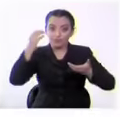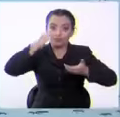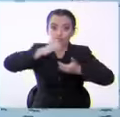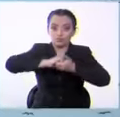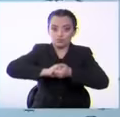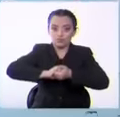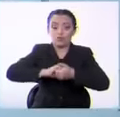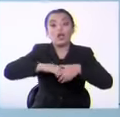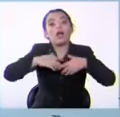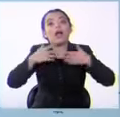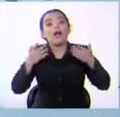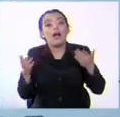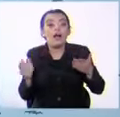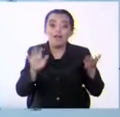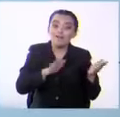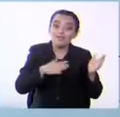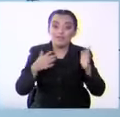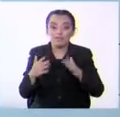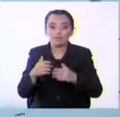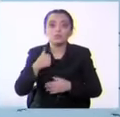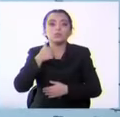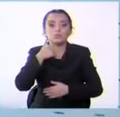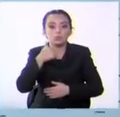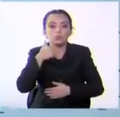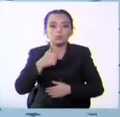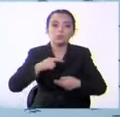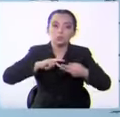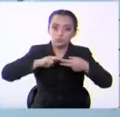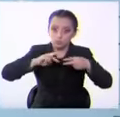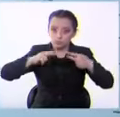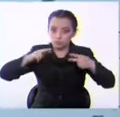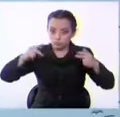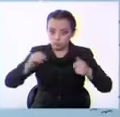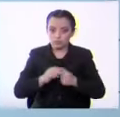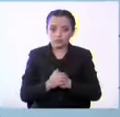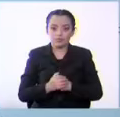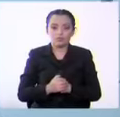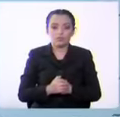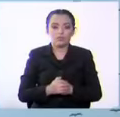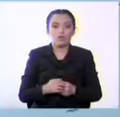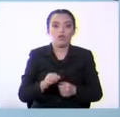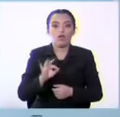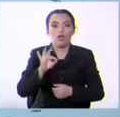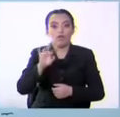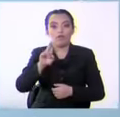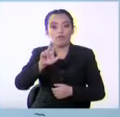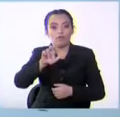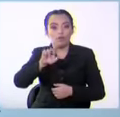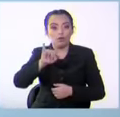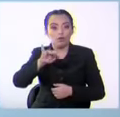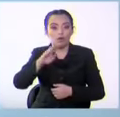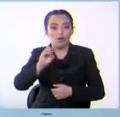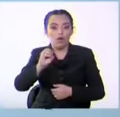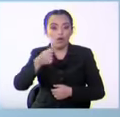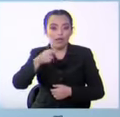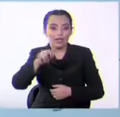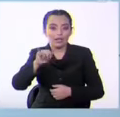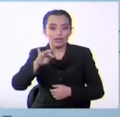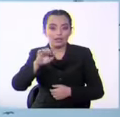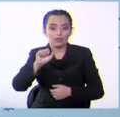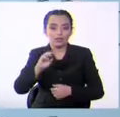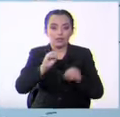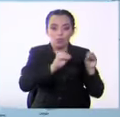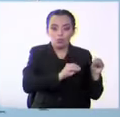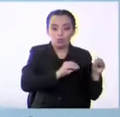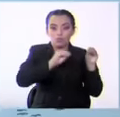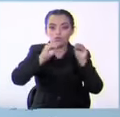mutaciones. Finalmente, tenemos al flujo genético, también llamado migración de genes. Es el proceso por el cual